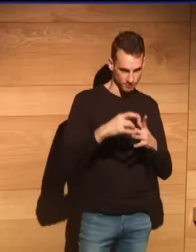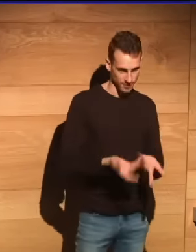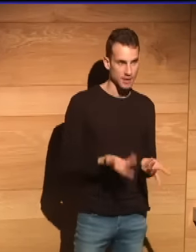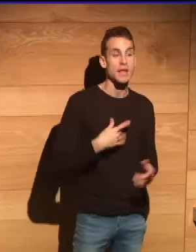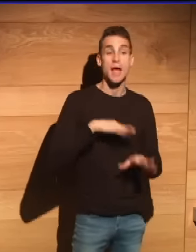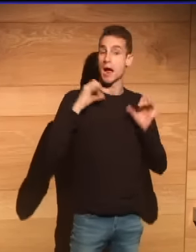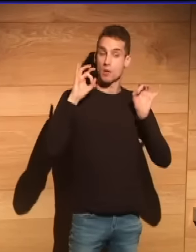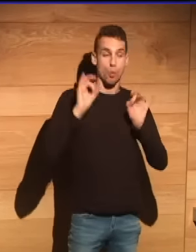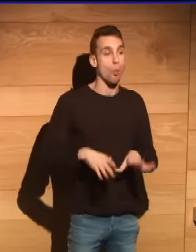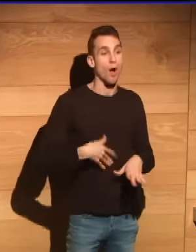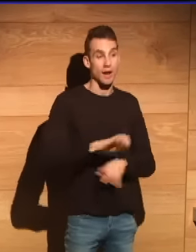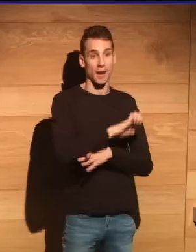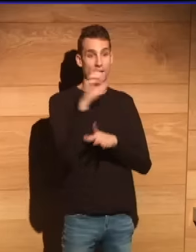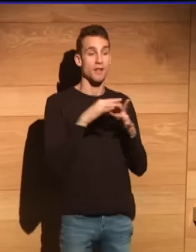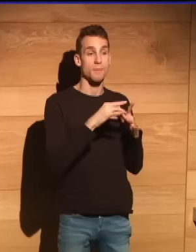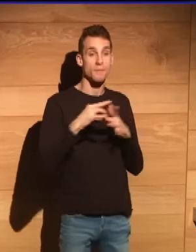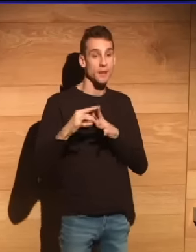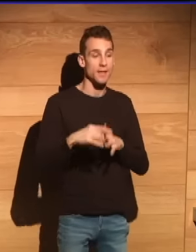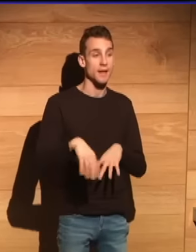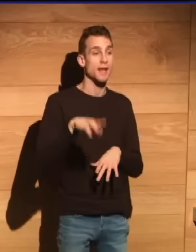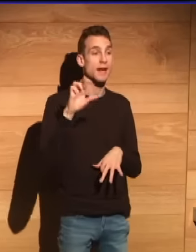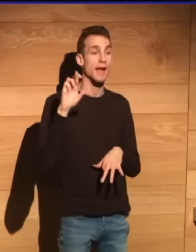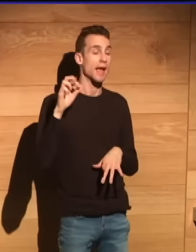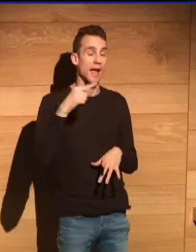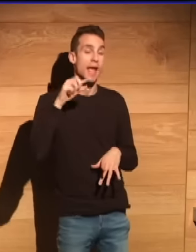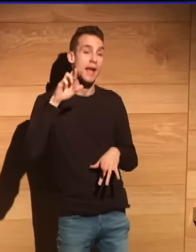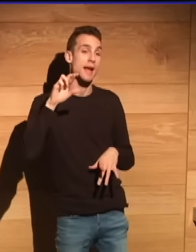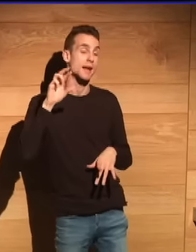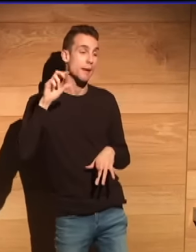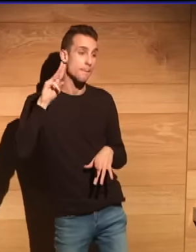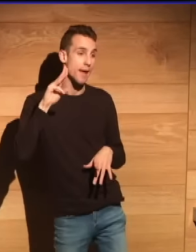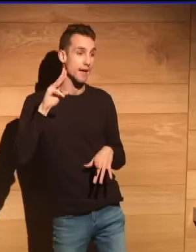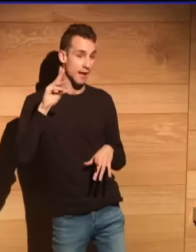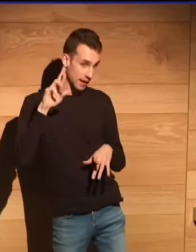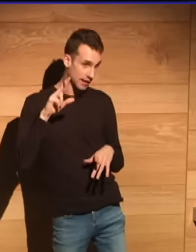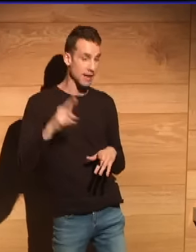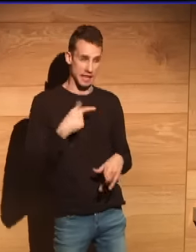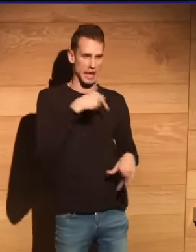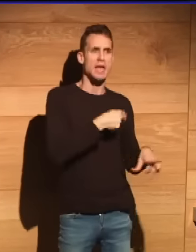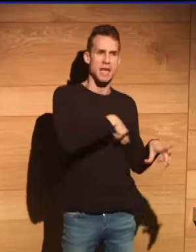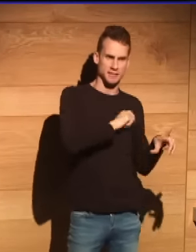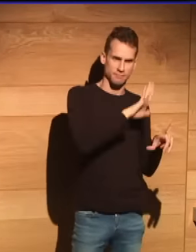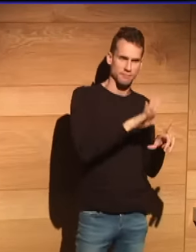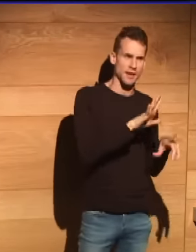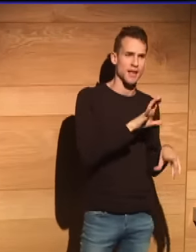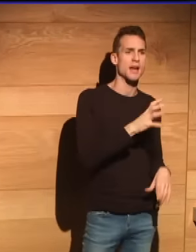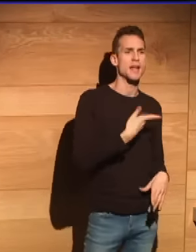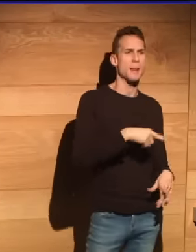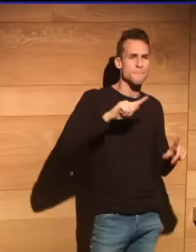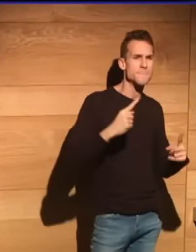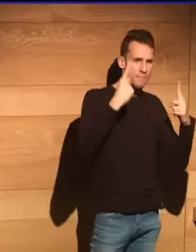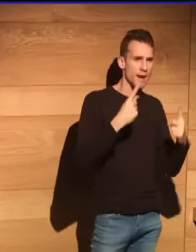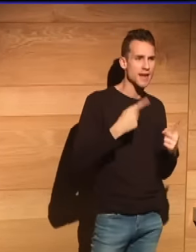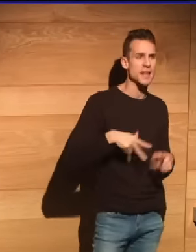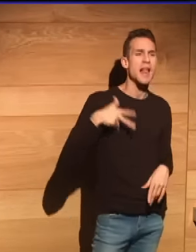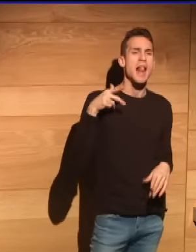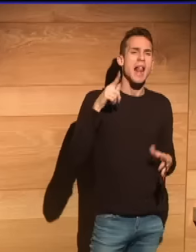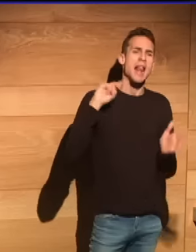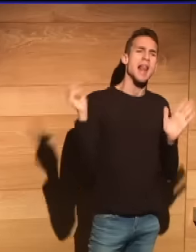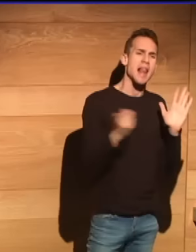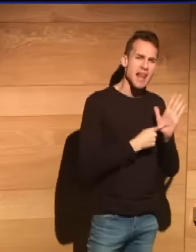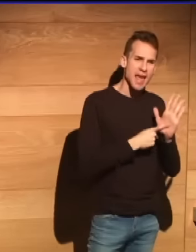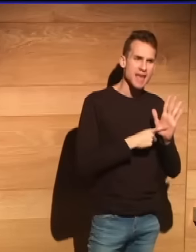ejemplo, en GDPR, y España fue el primer país que tuvo una ley de protección de datos. Ha sido el primer país que tiene una ley de teletrabajo. Por